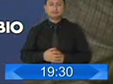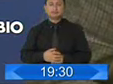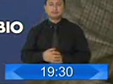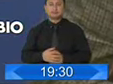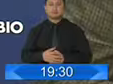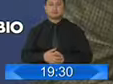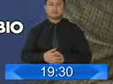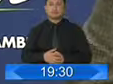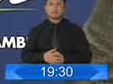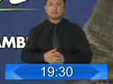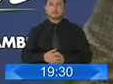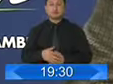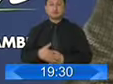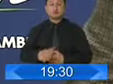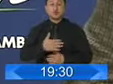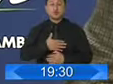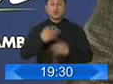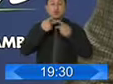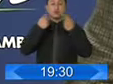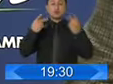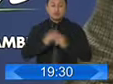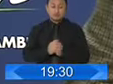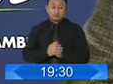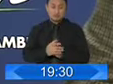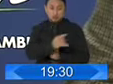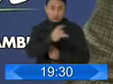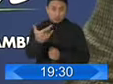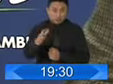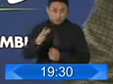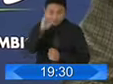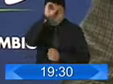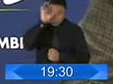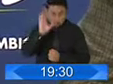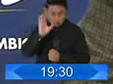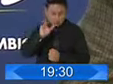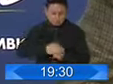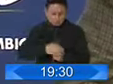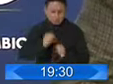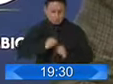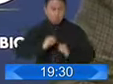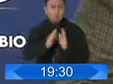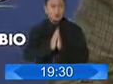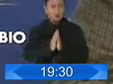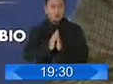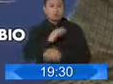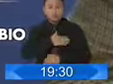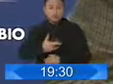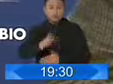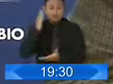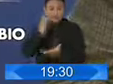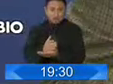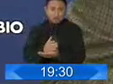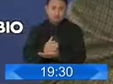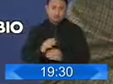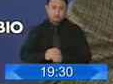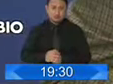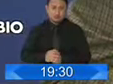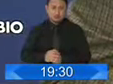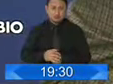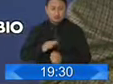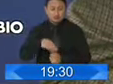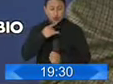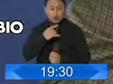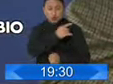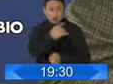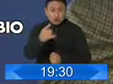pedí públicamente. También he pedido, no sé si usted se informó, señor periodista, también he pedido que se dejen sus asistentes. Me gustaría que